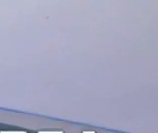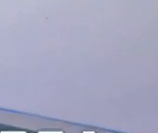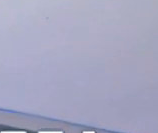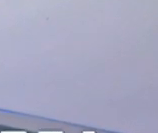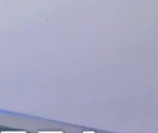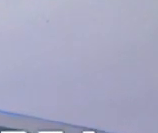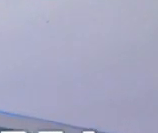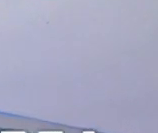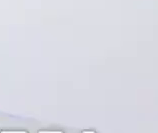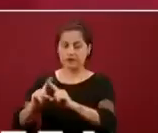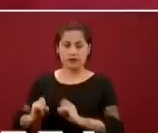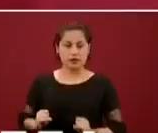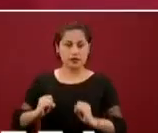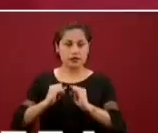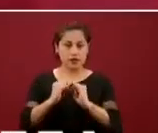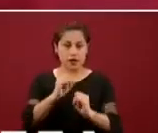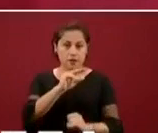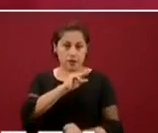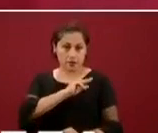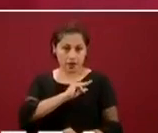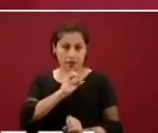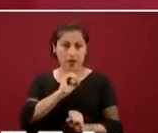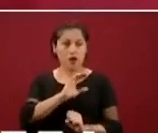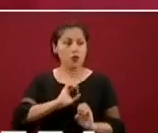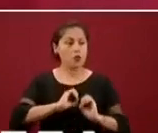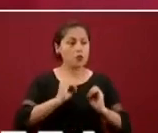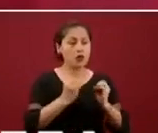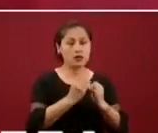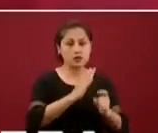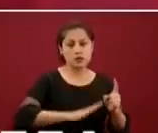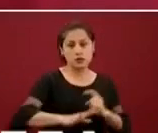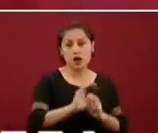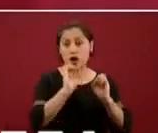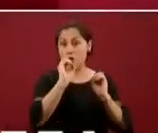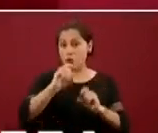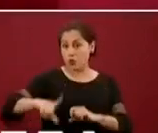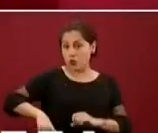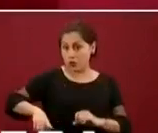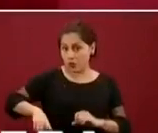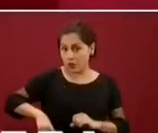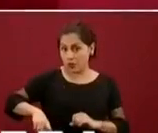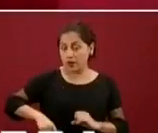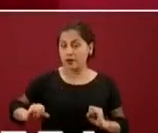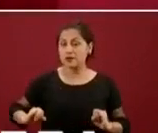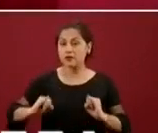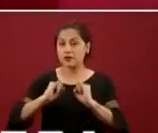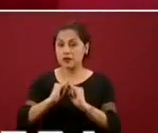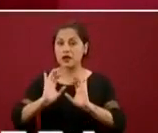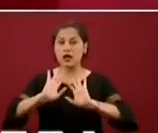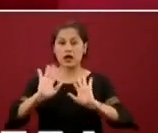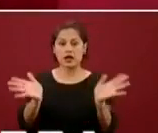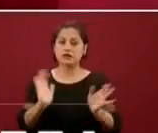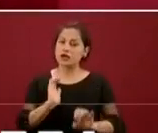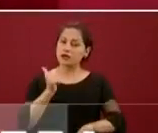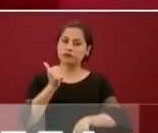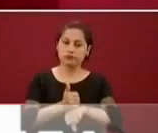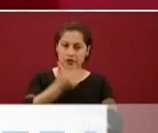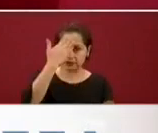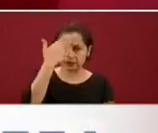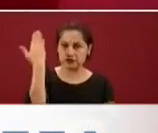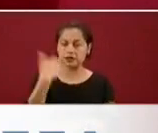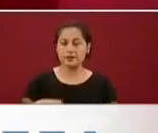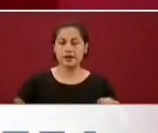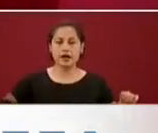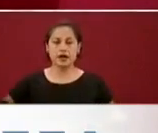distancia. Lo que estamos planteando en esta Jornada Nacional de Sana Distancia es el análisis de